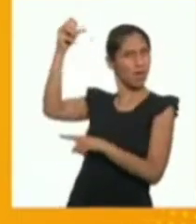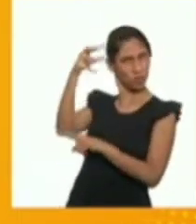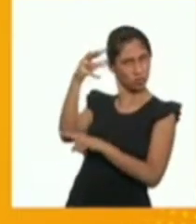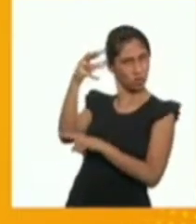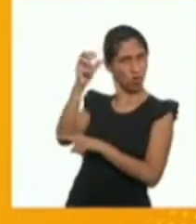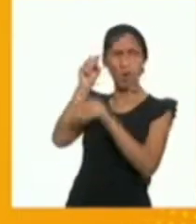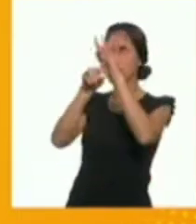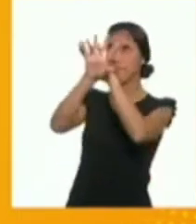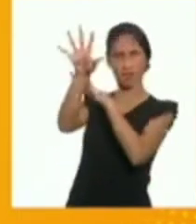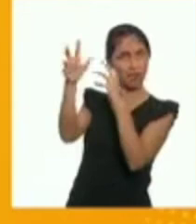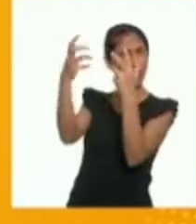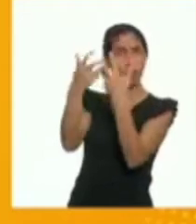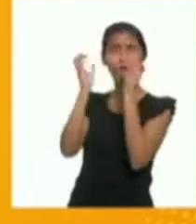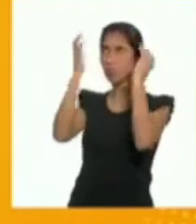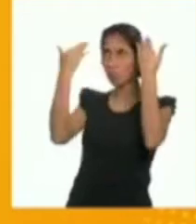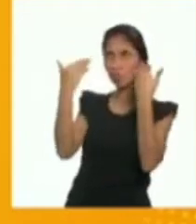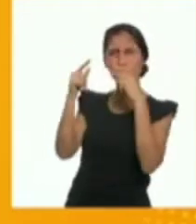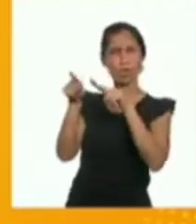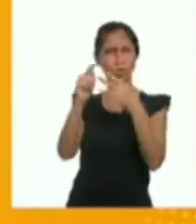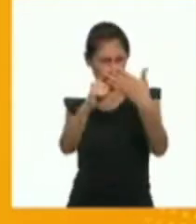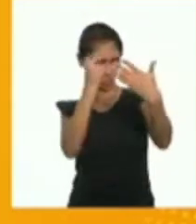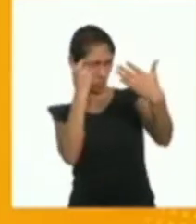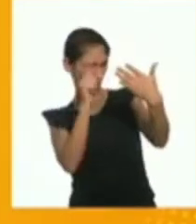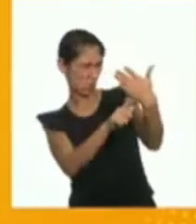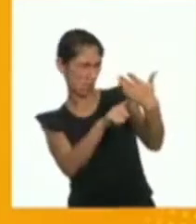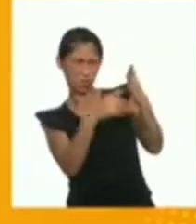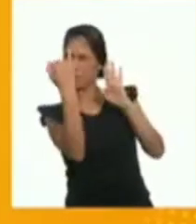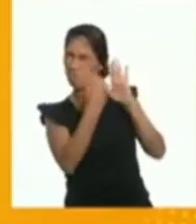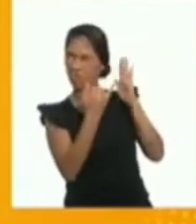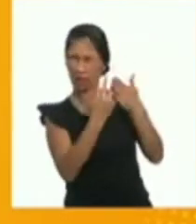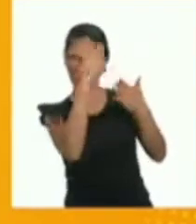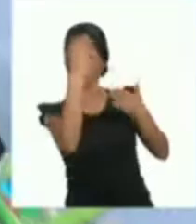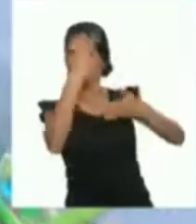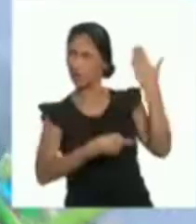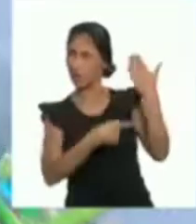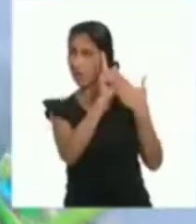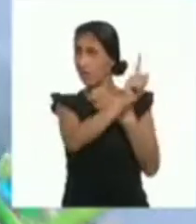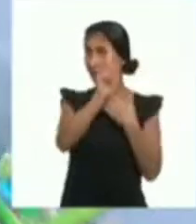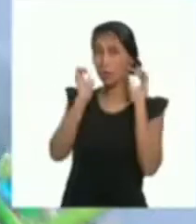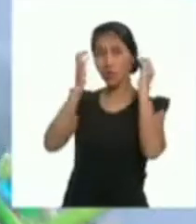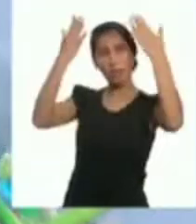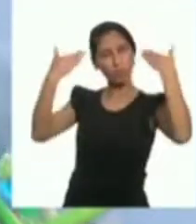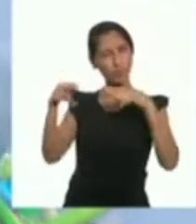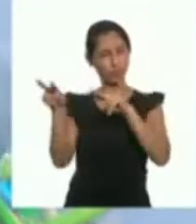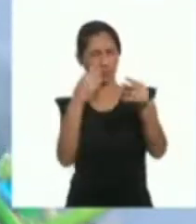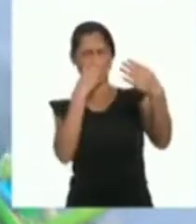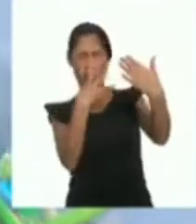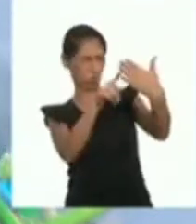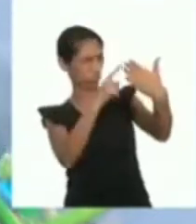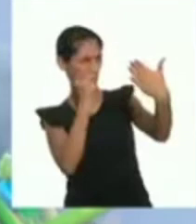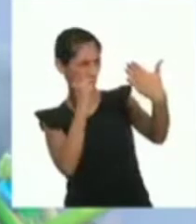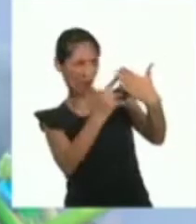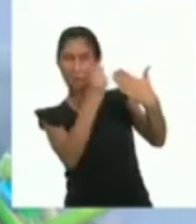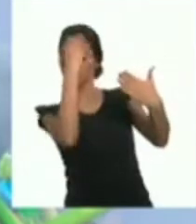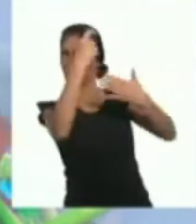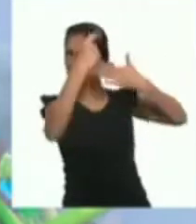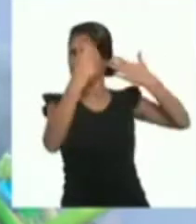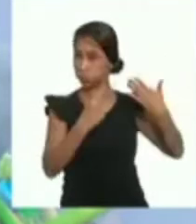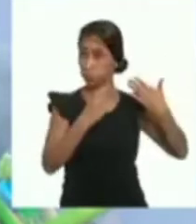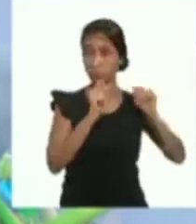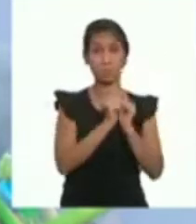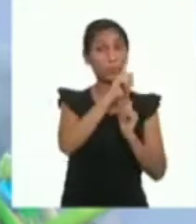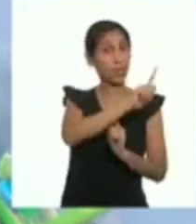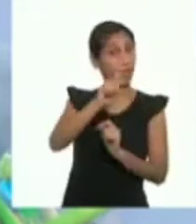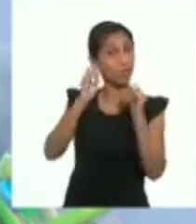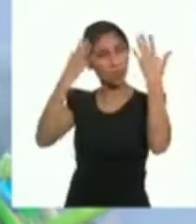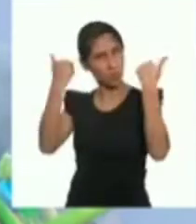sol, el cielo. ¿Y qué mensajes crees que se despliegan de la imagen? Es que cada una de las mujeres es un mensaje distinto prácticamente. Cada